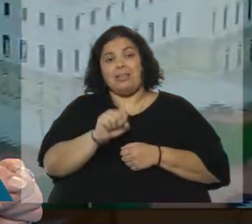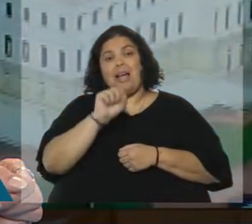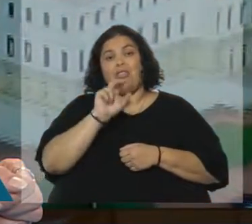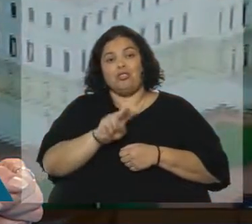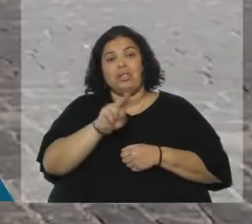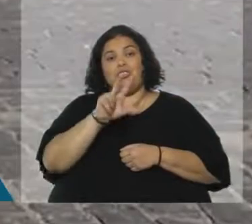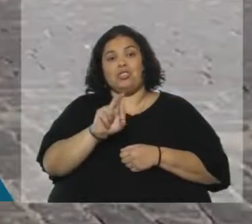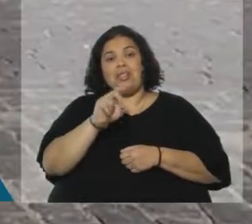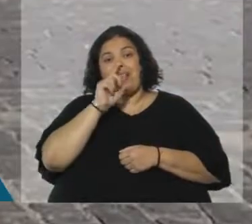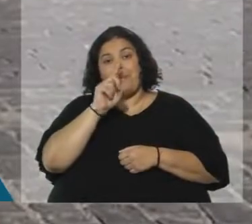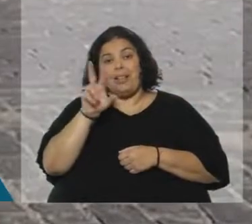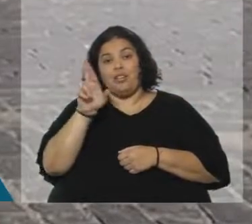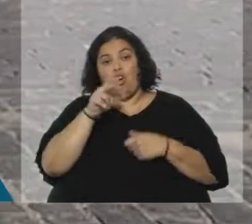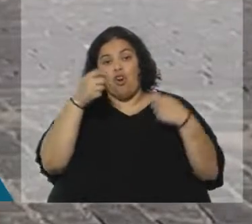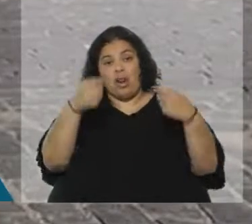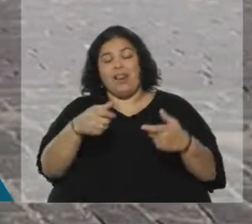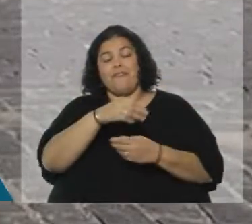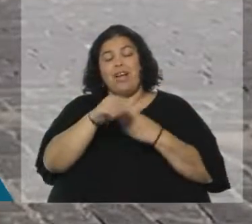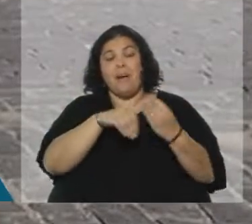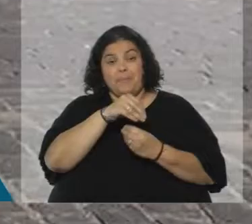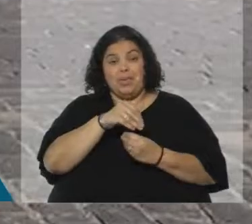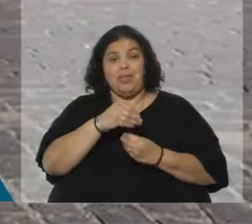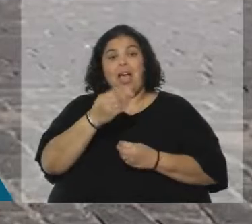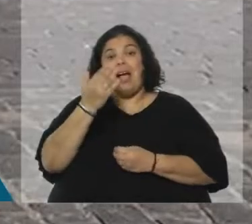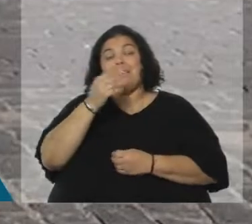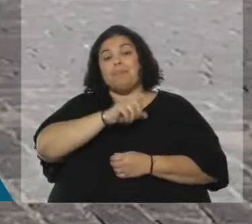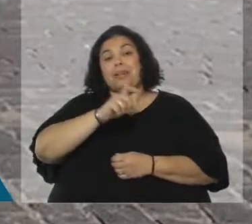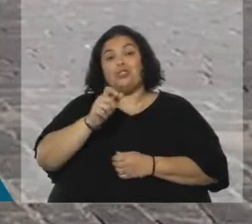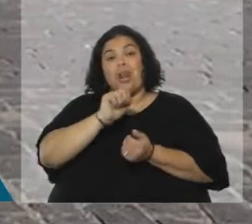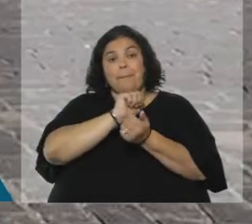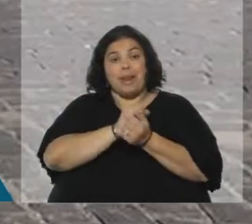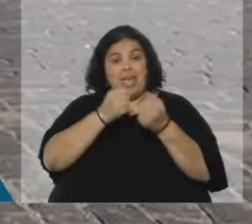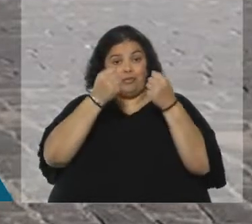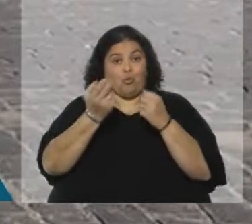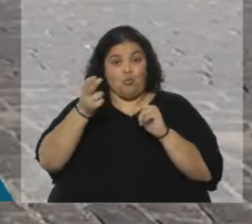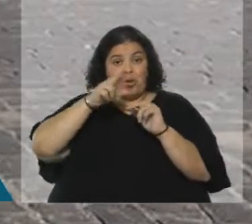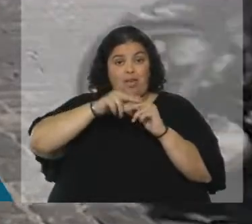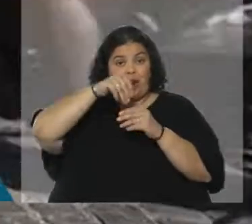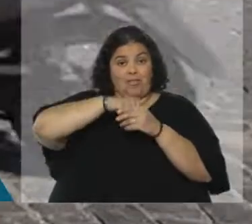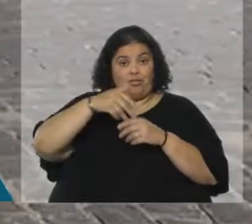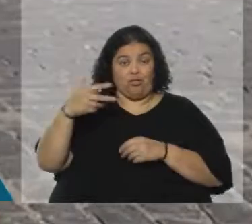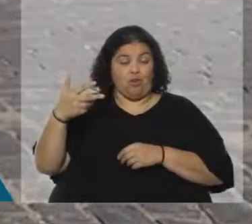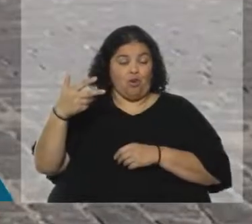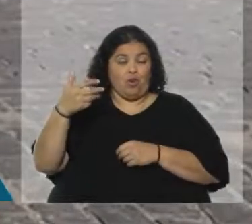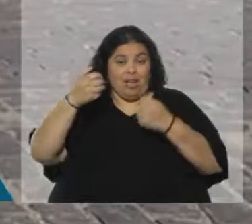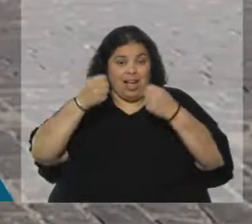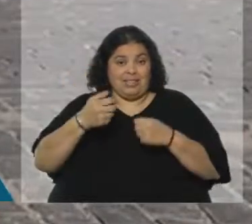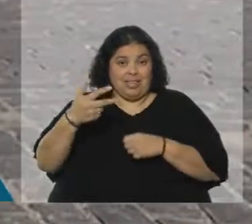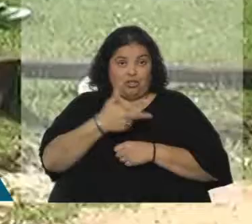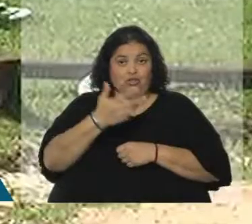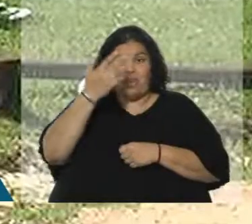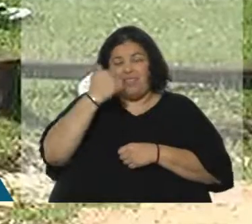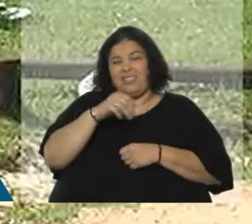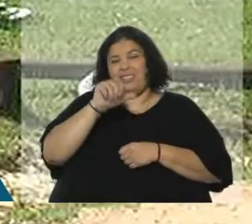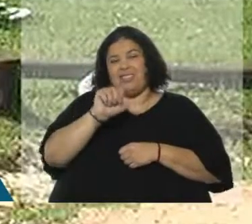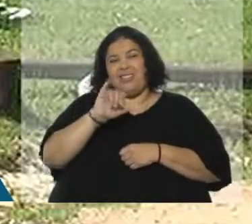mil dólares el ministerio del interior- tenía hasta el 2 de junio para apelar el fallo emitido por el juez rafael gómez el pasado 6 de mayo